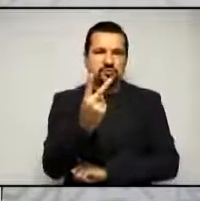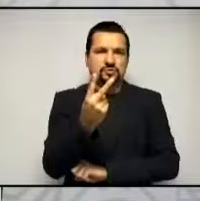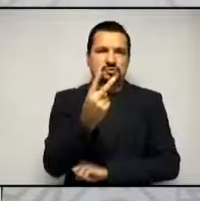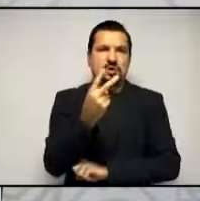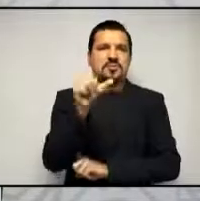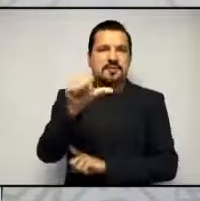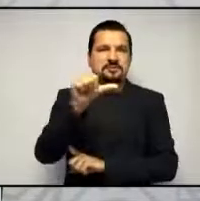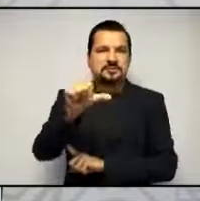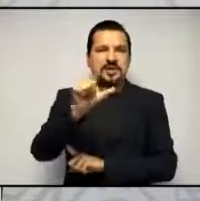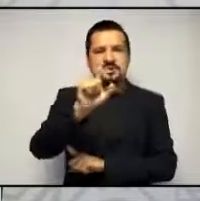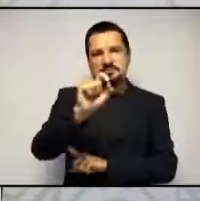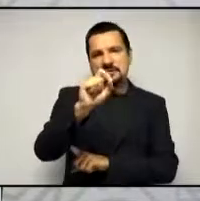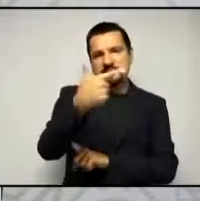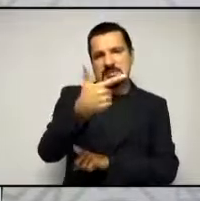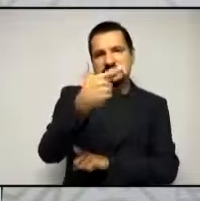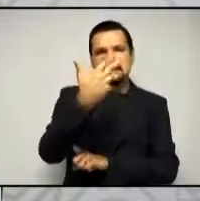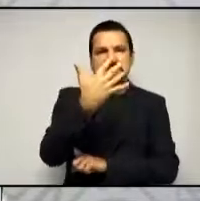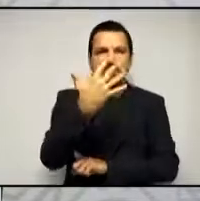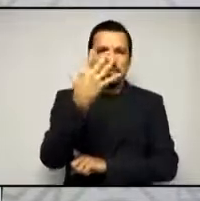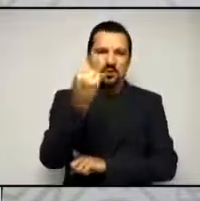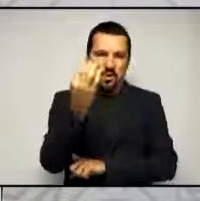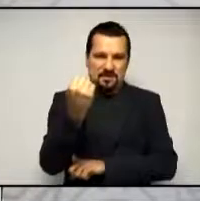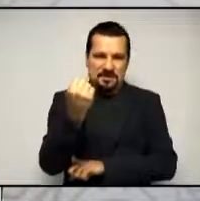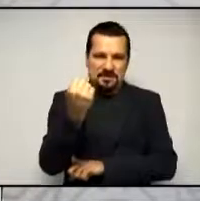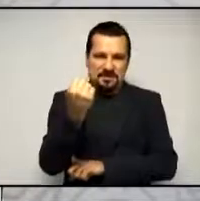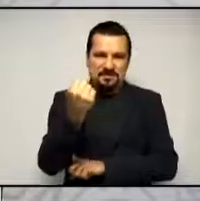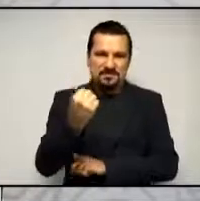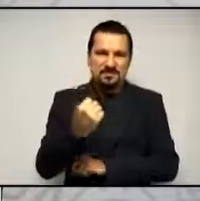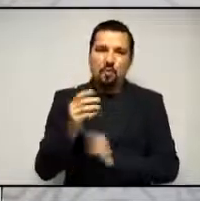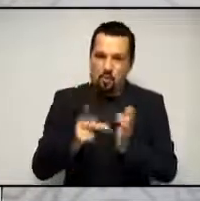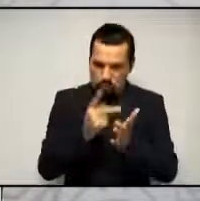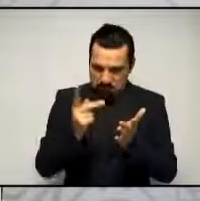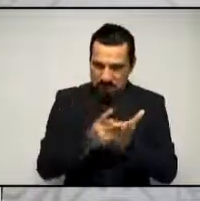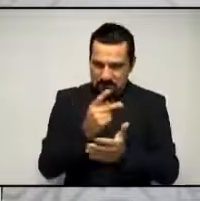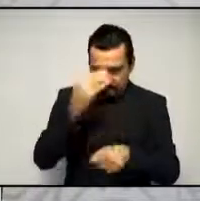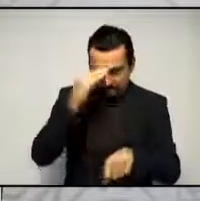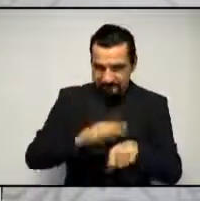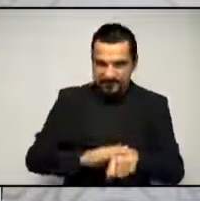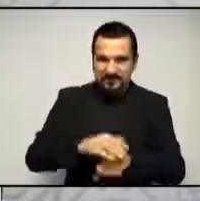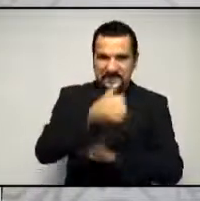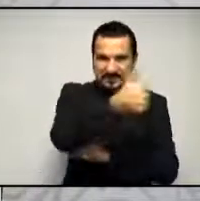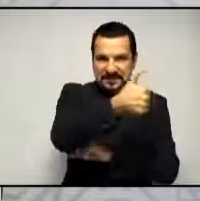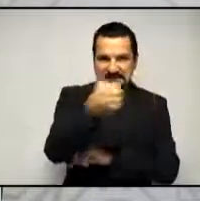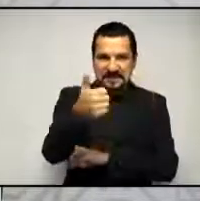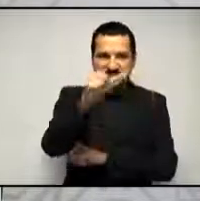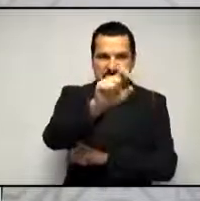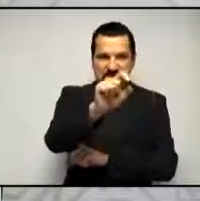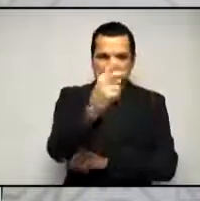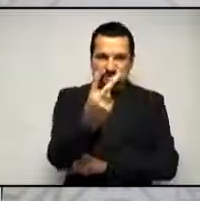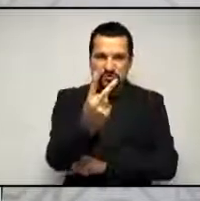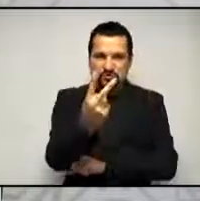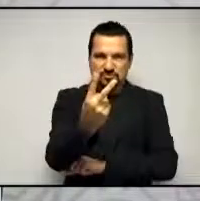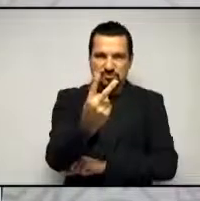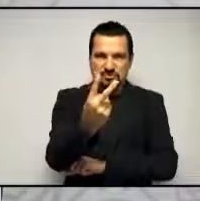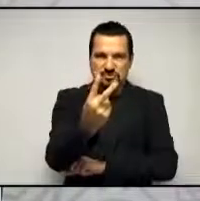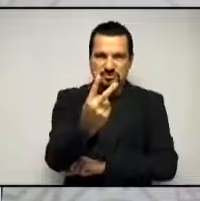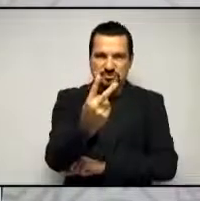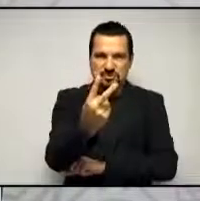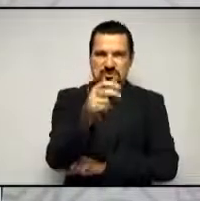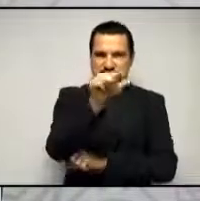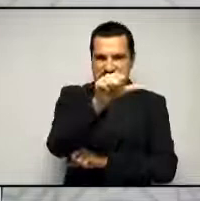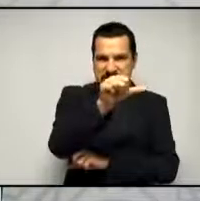16 27 59 te repito el teléfono 66 22